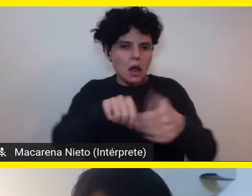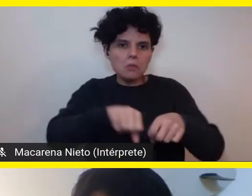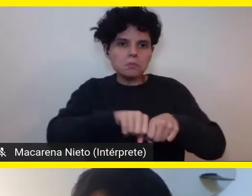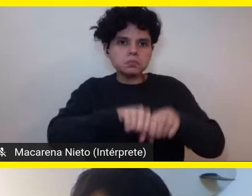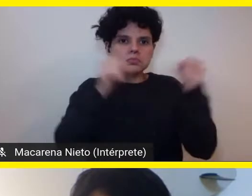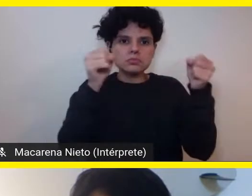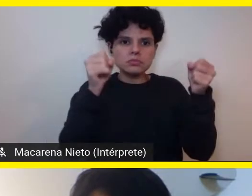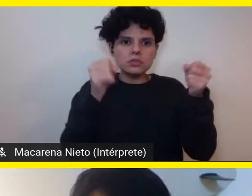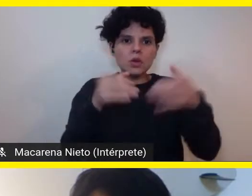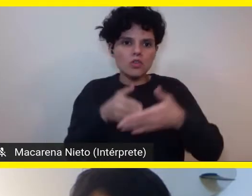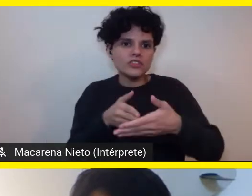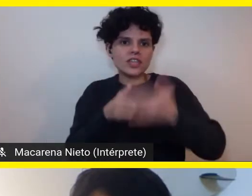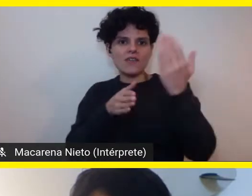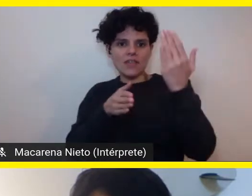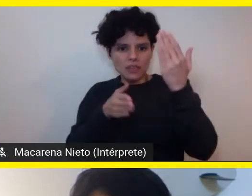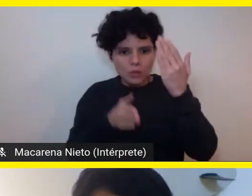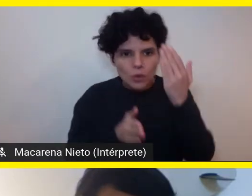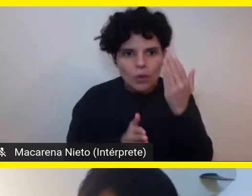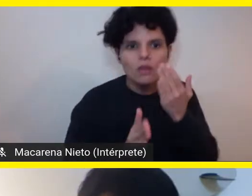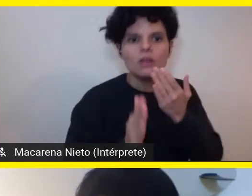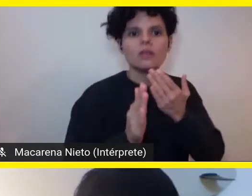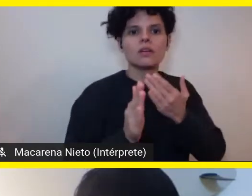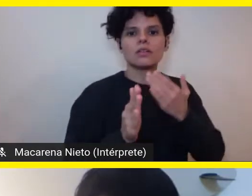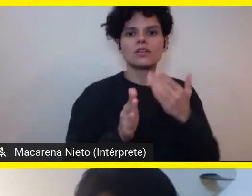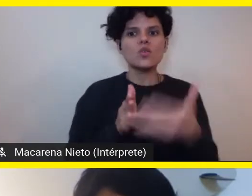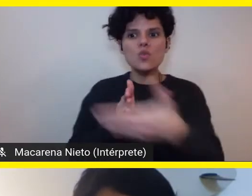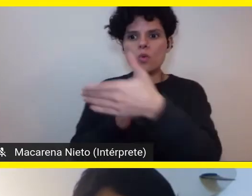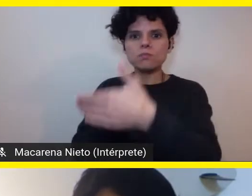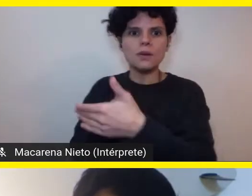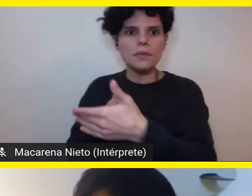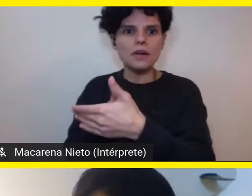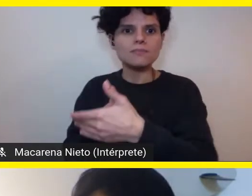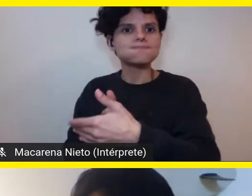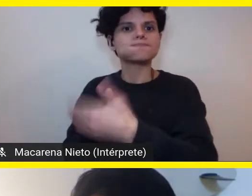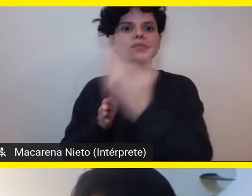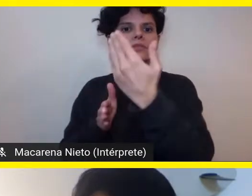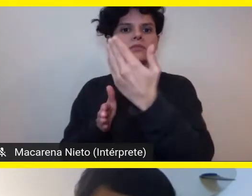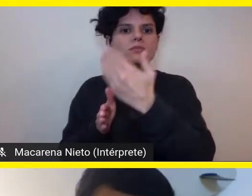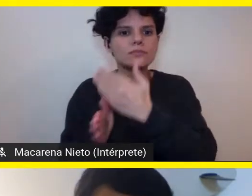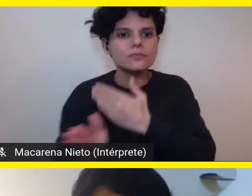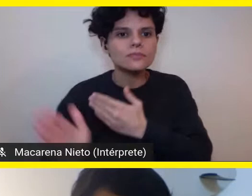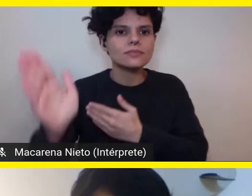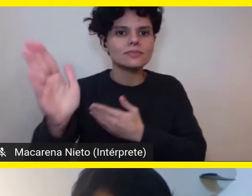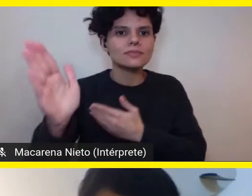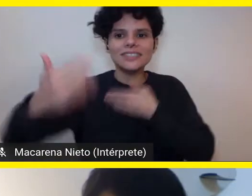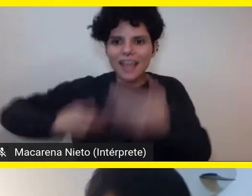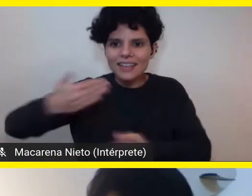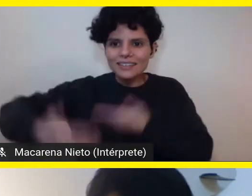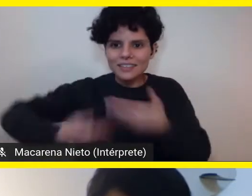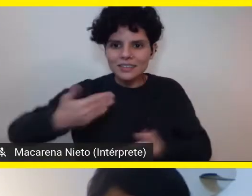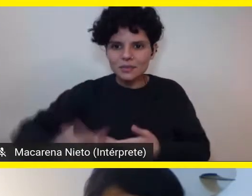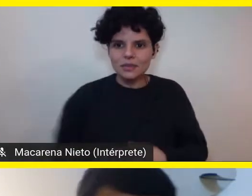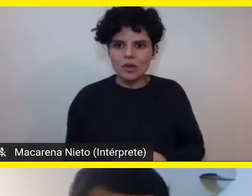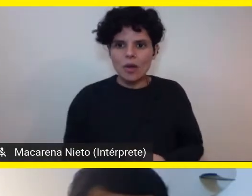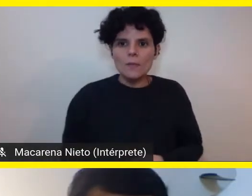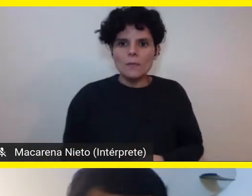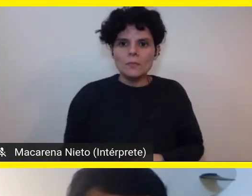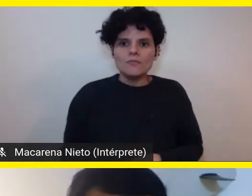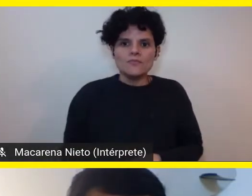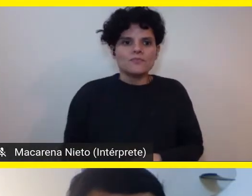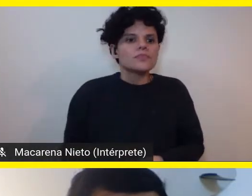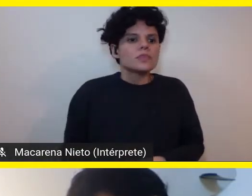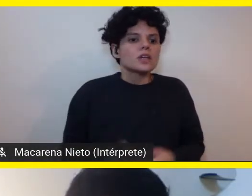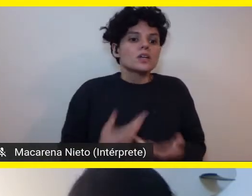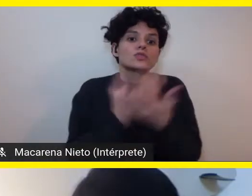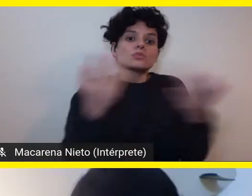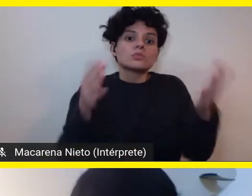El caso de AIDE, de hecho, yo creo que, bueno, se afinó una parte, o se acabó una parte que hice relación con la primera denuncia que realizó don